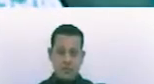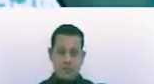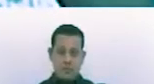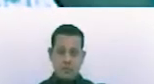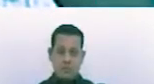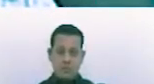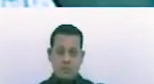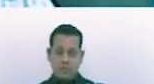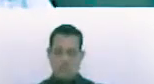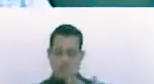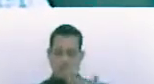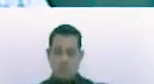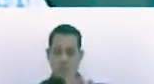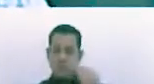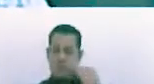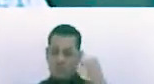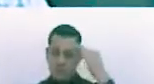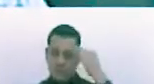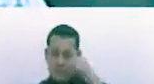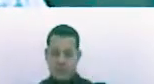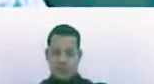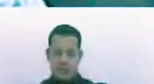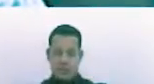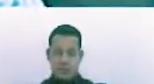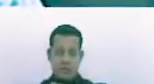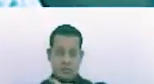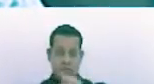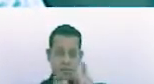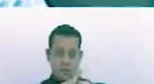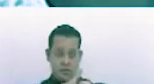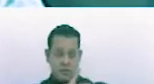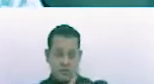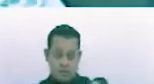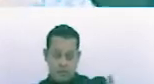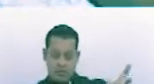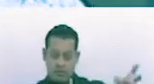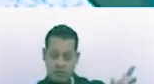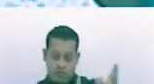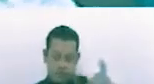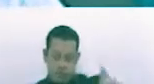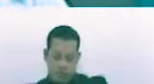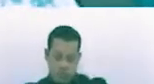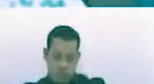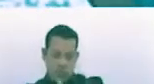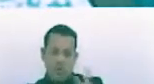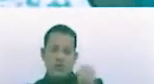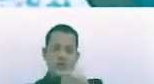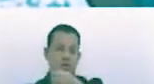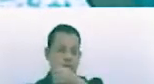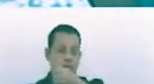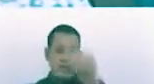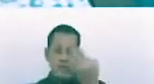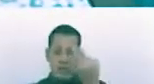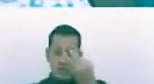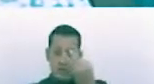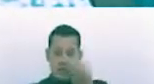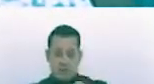se da un margen mayor para que los salvadoreños puedan hacer el cambio de dirección u otros datos que consideren necesarios en el DUI.